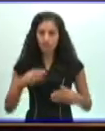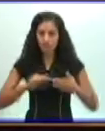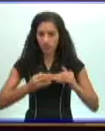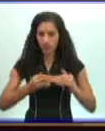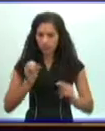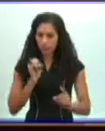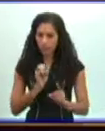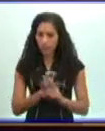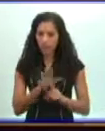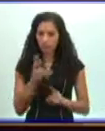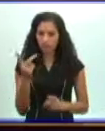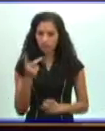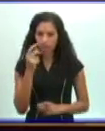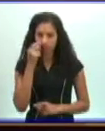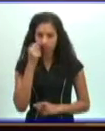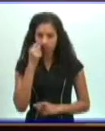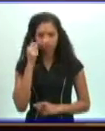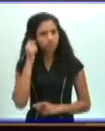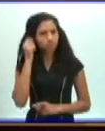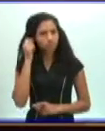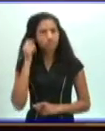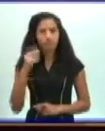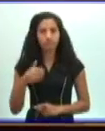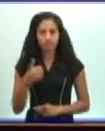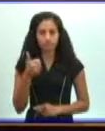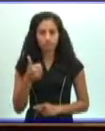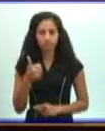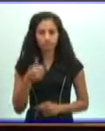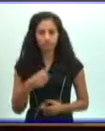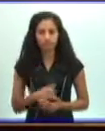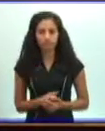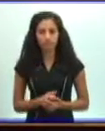tenían Marcela y Diego tienen o no